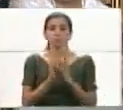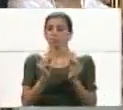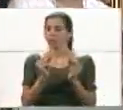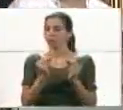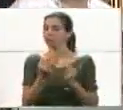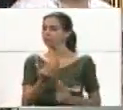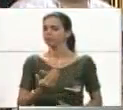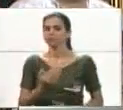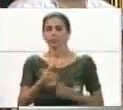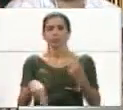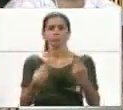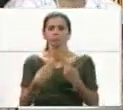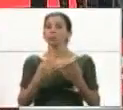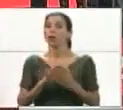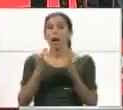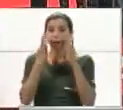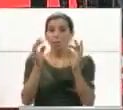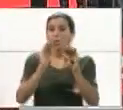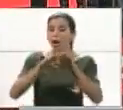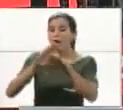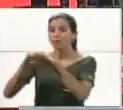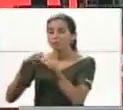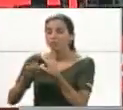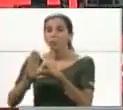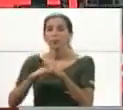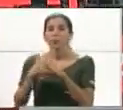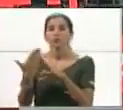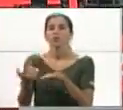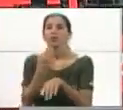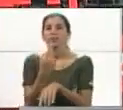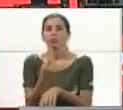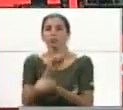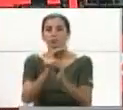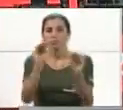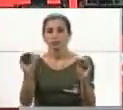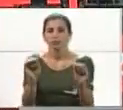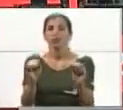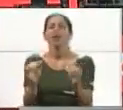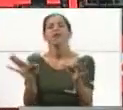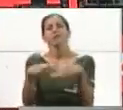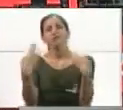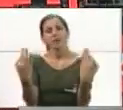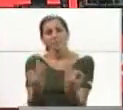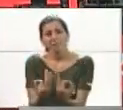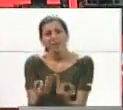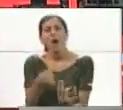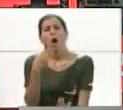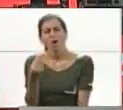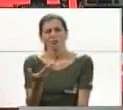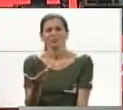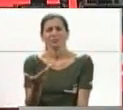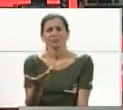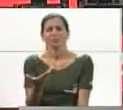Yo alerto porque el alerta es, escuche compañero, yo alerto a los familiares de esos muchachos.